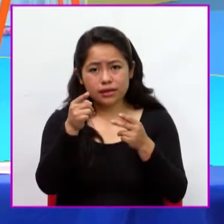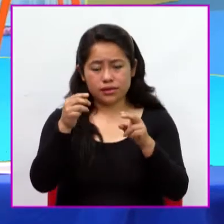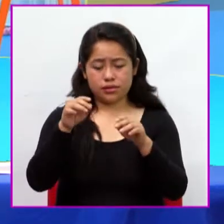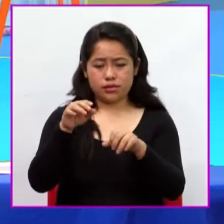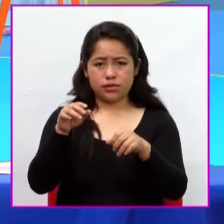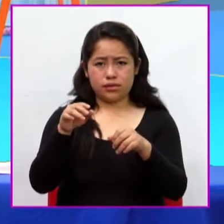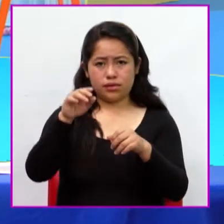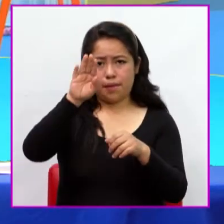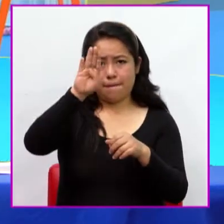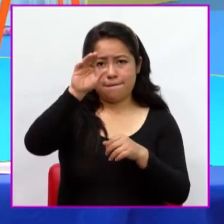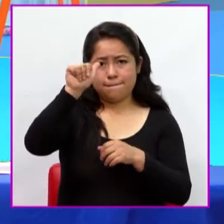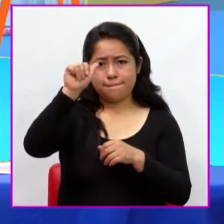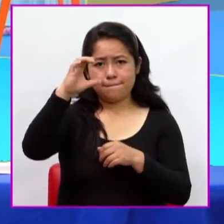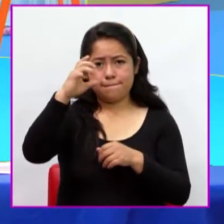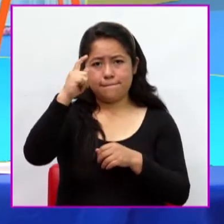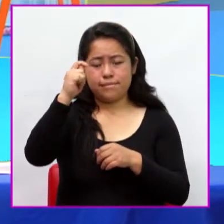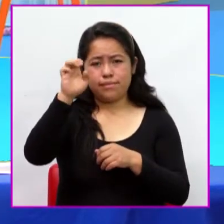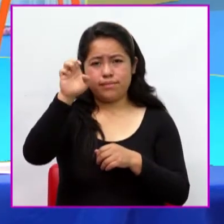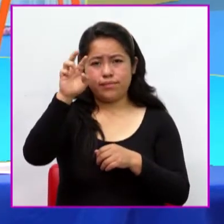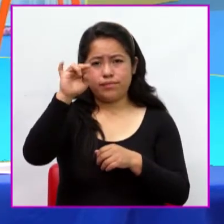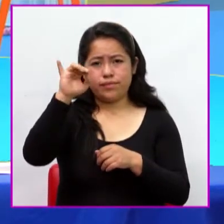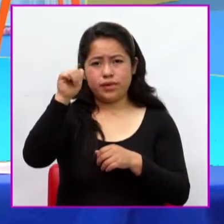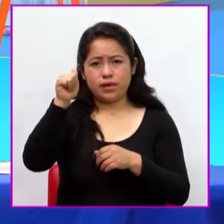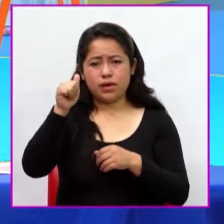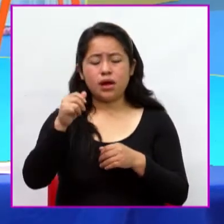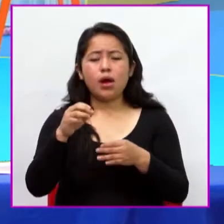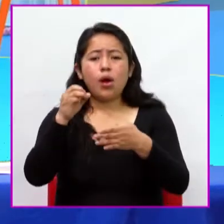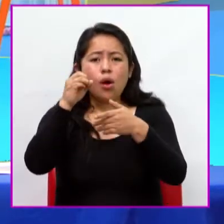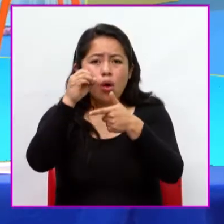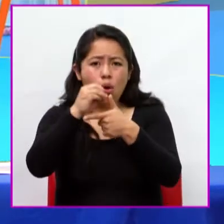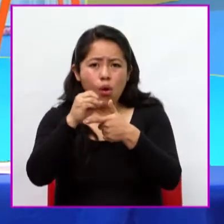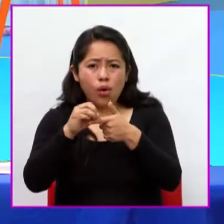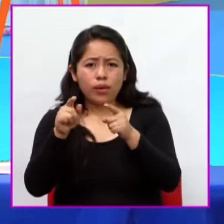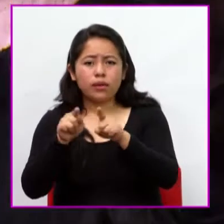bacteriana o puede ser viral. Se dice que es viral